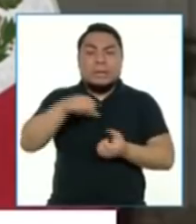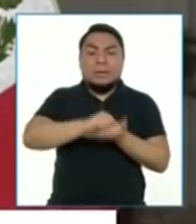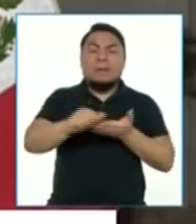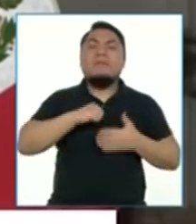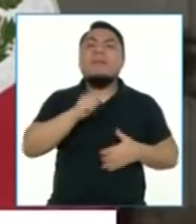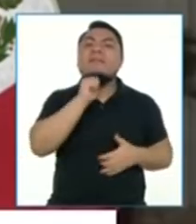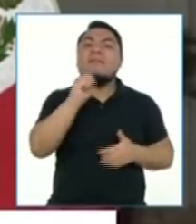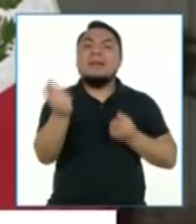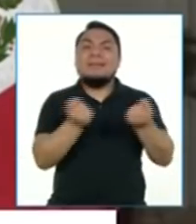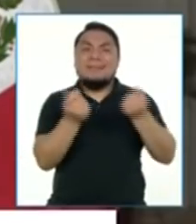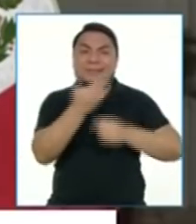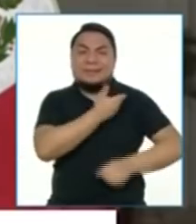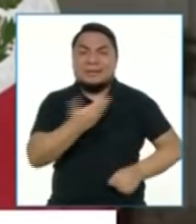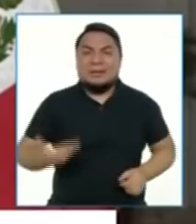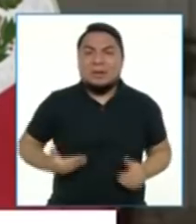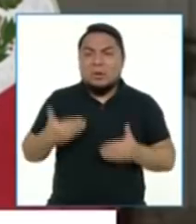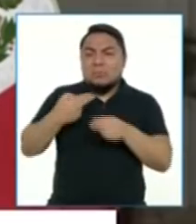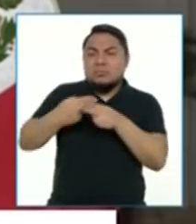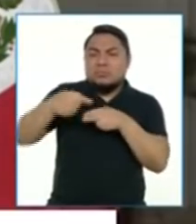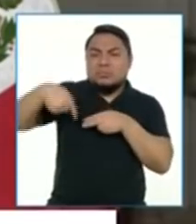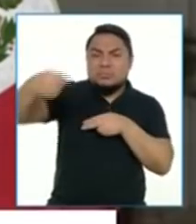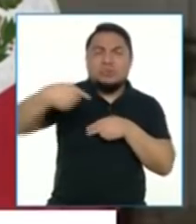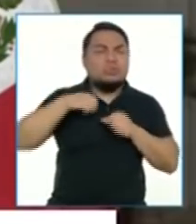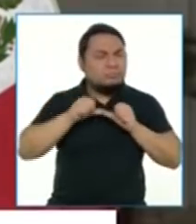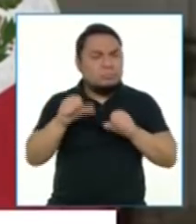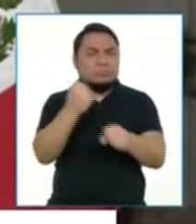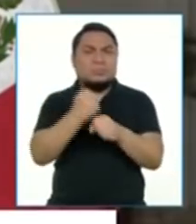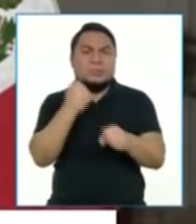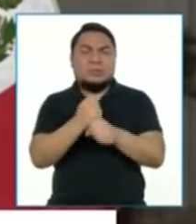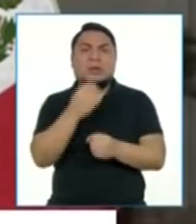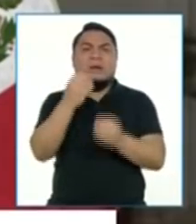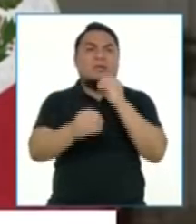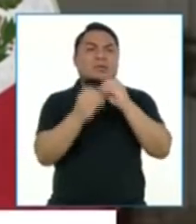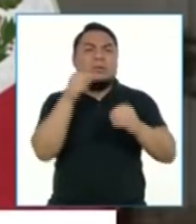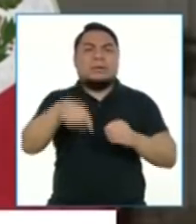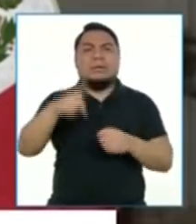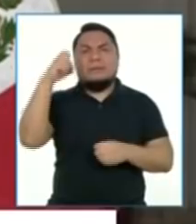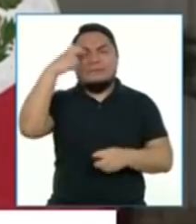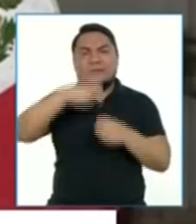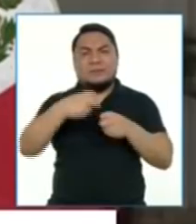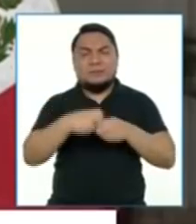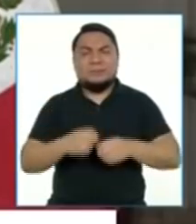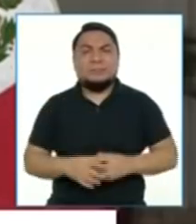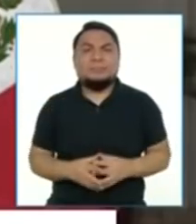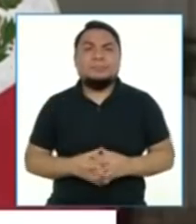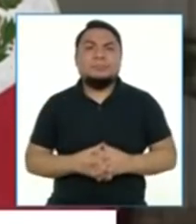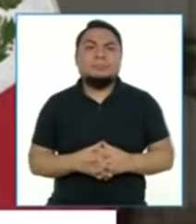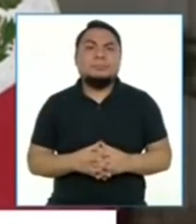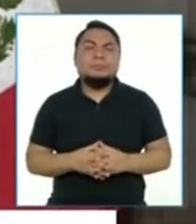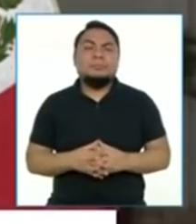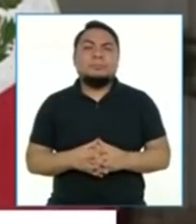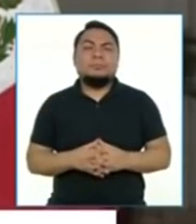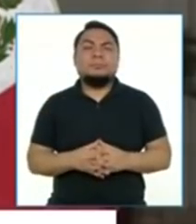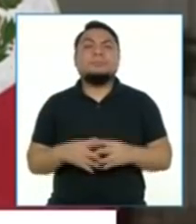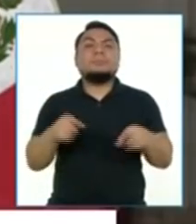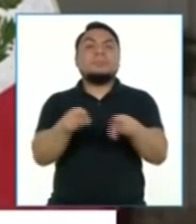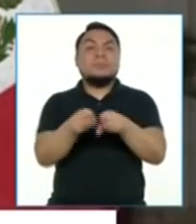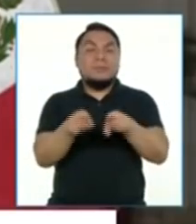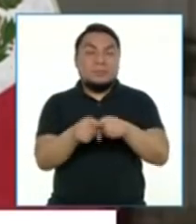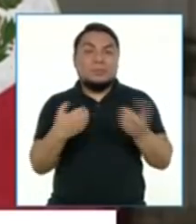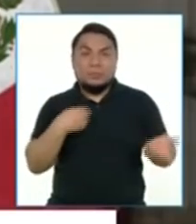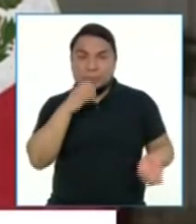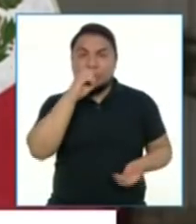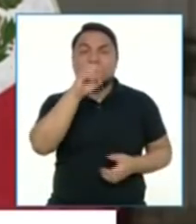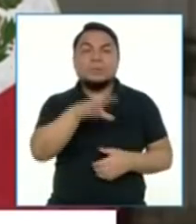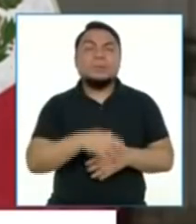luego de una primera votación que aparentemente no había interés eso fue hace algunos días ahora digamos quiere